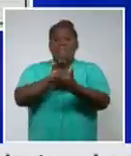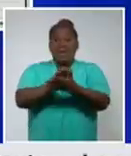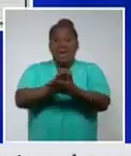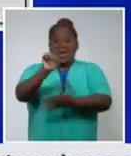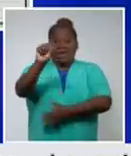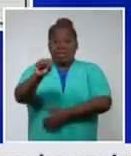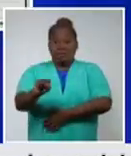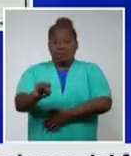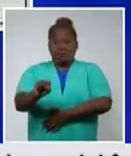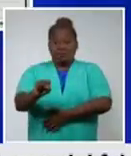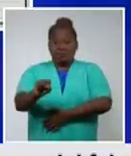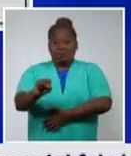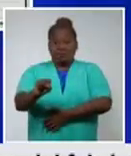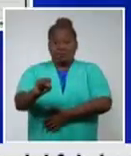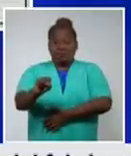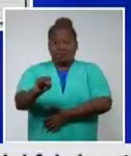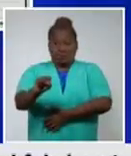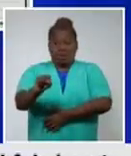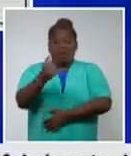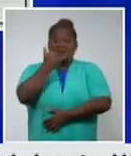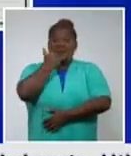que tiene una tasa de